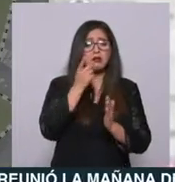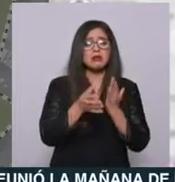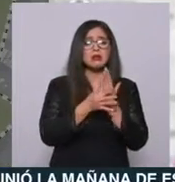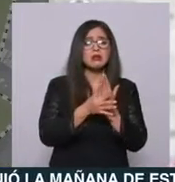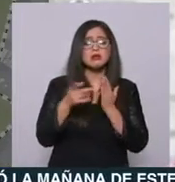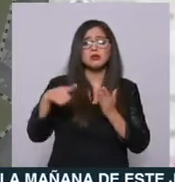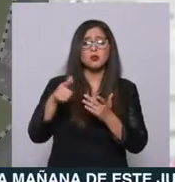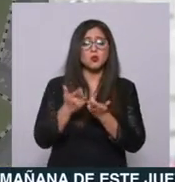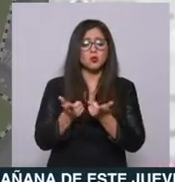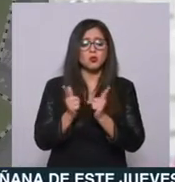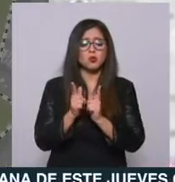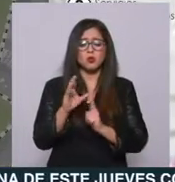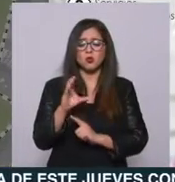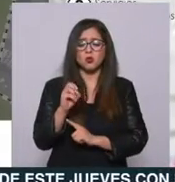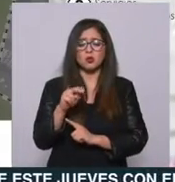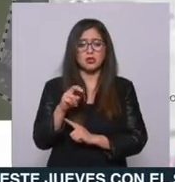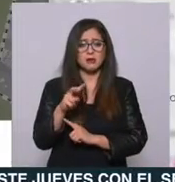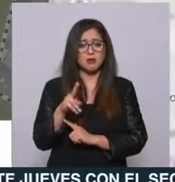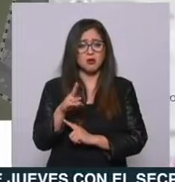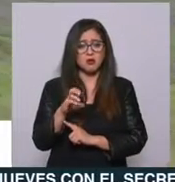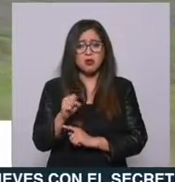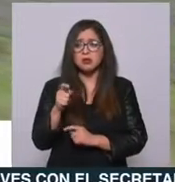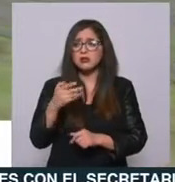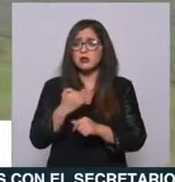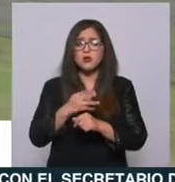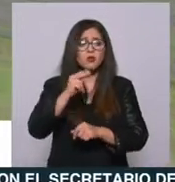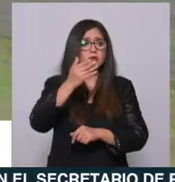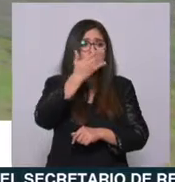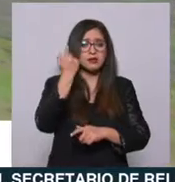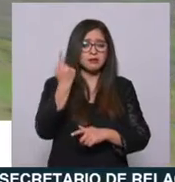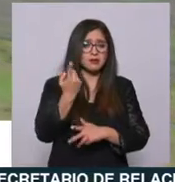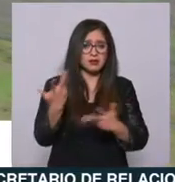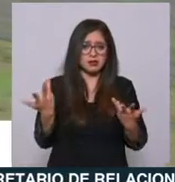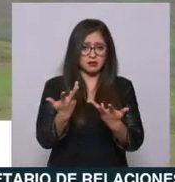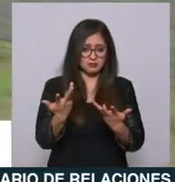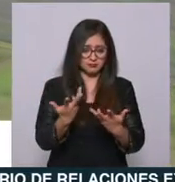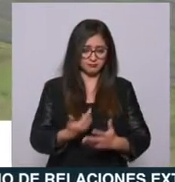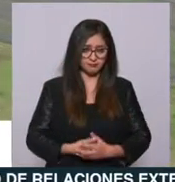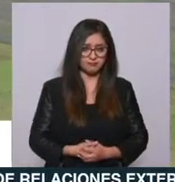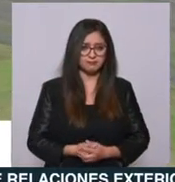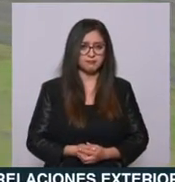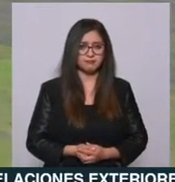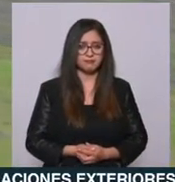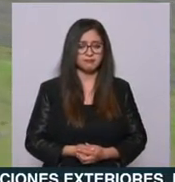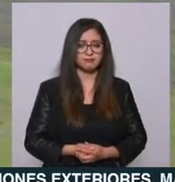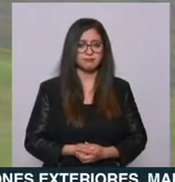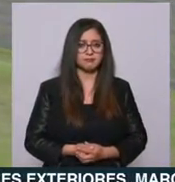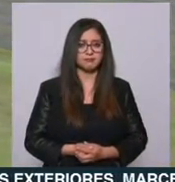conservadores que, dijo, están fuera de quicio. Eric Pinto, 21 Noticias.